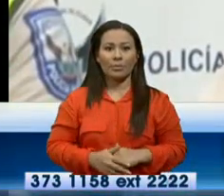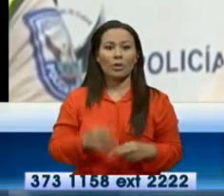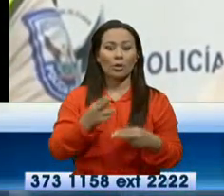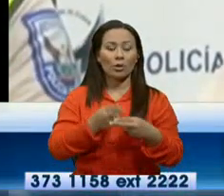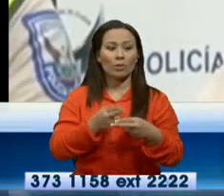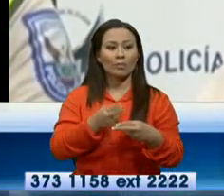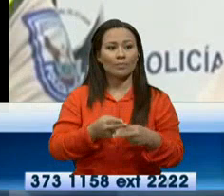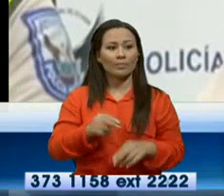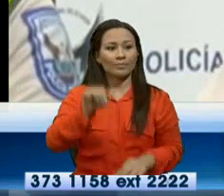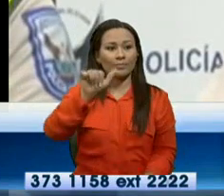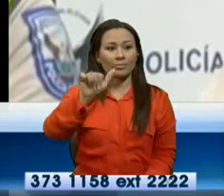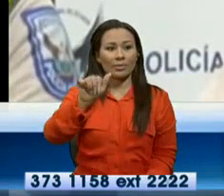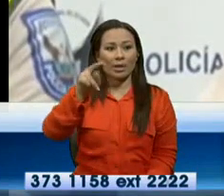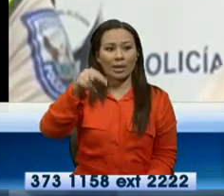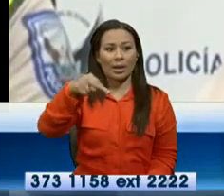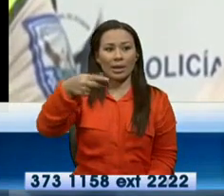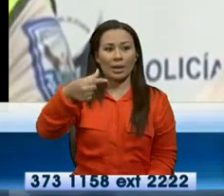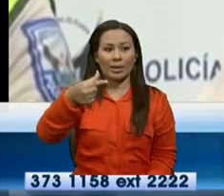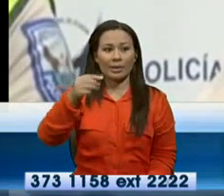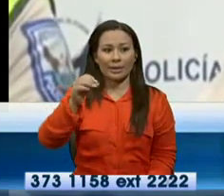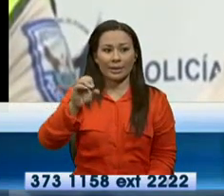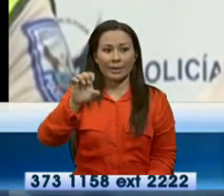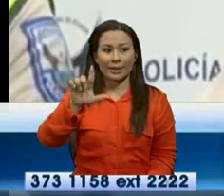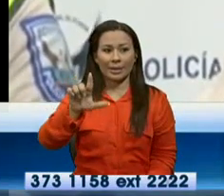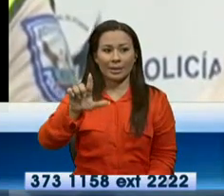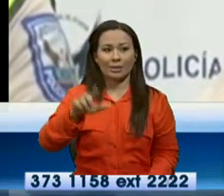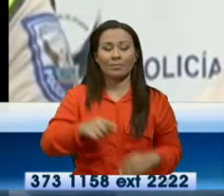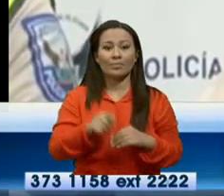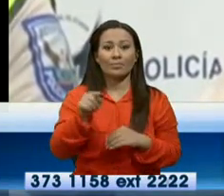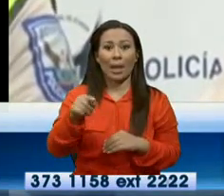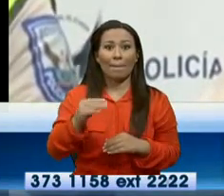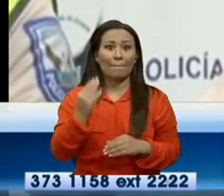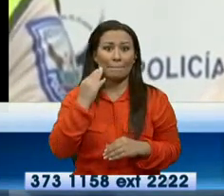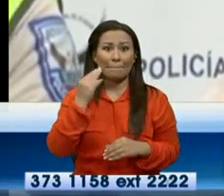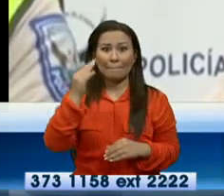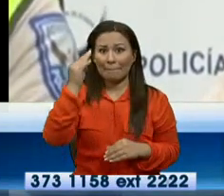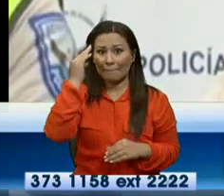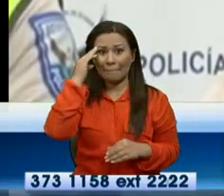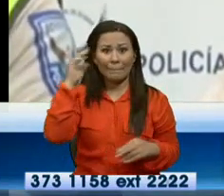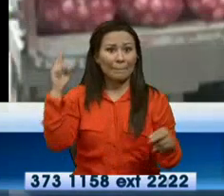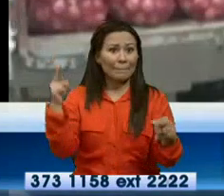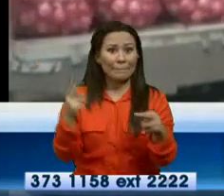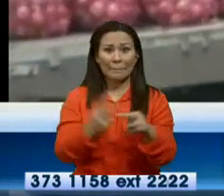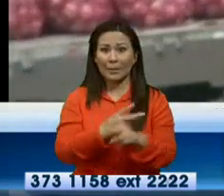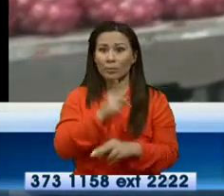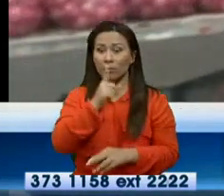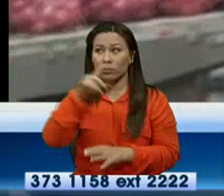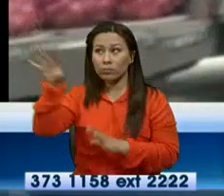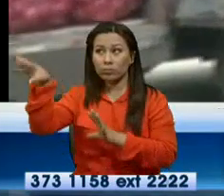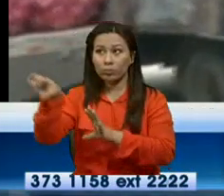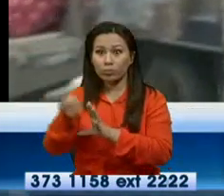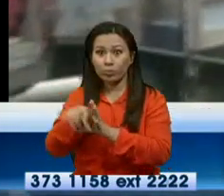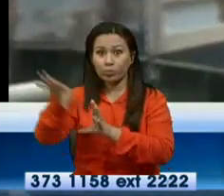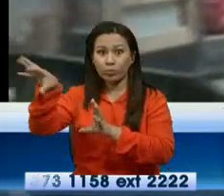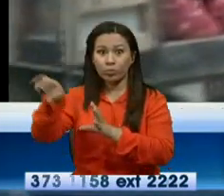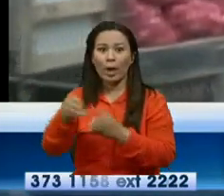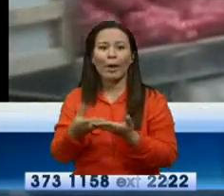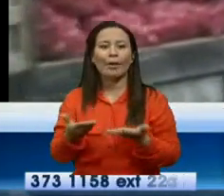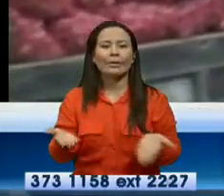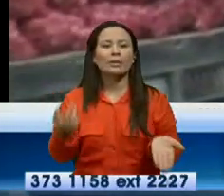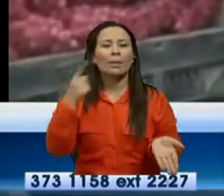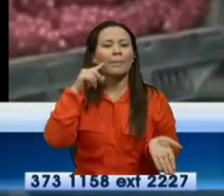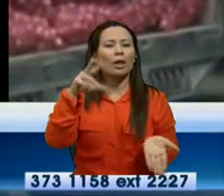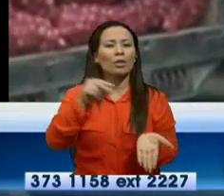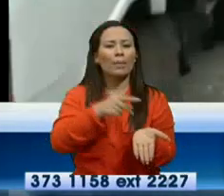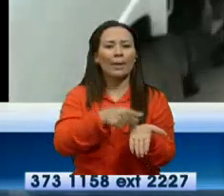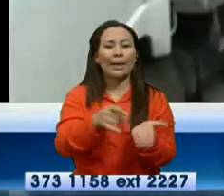nombre Ángel Gilberto, que es uno de los mayores contrabandistas que tenemos en esta zona. Mientras que el resto de vehículos fueron abandonados